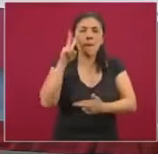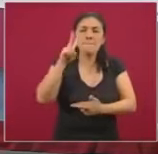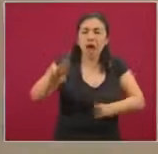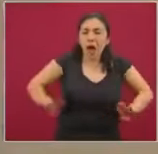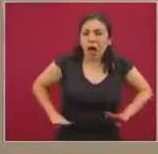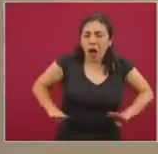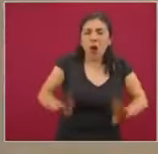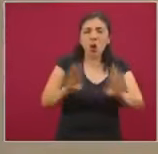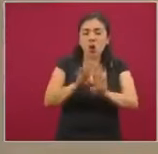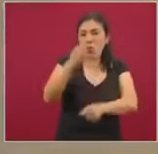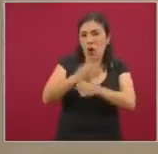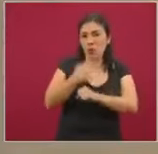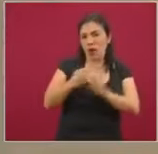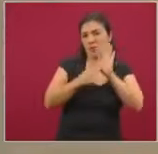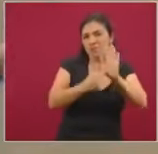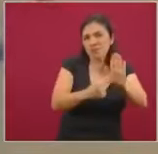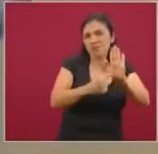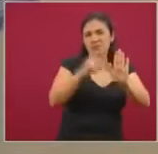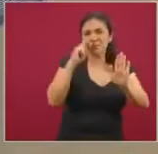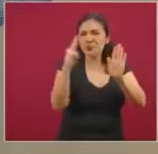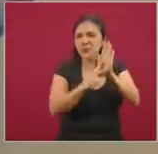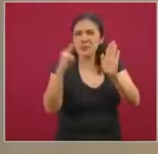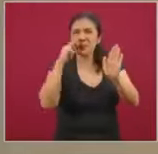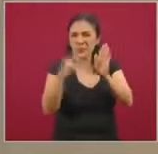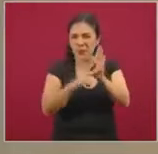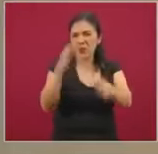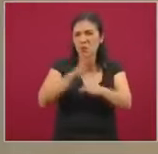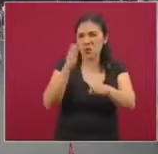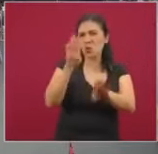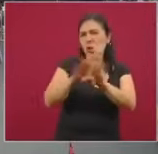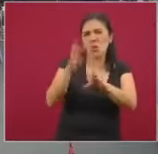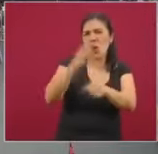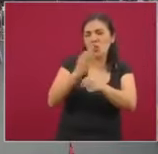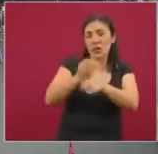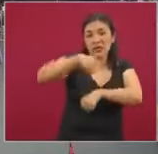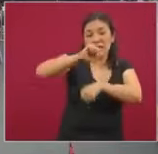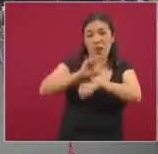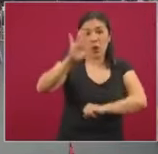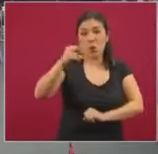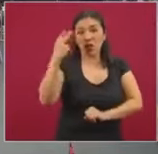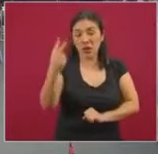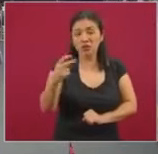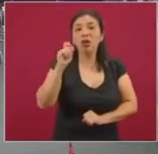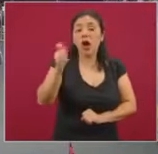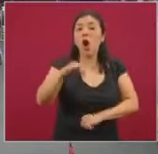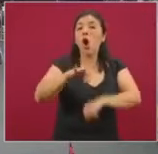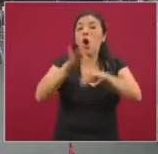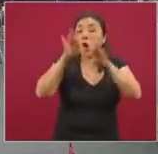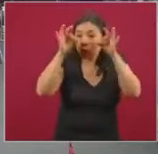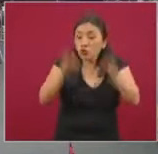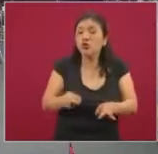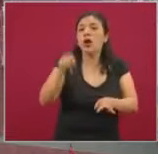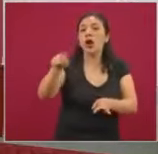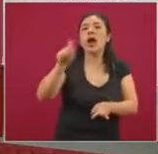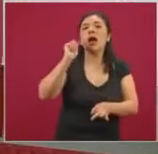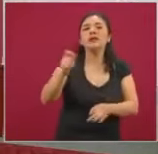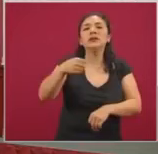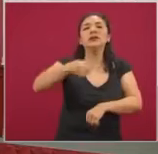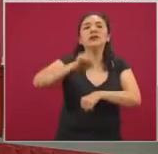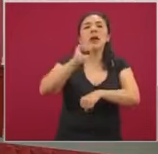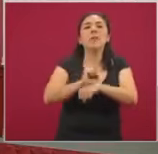y el comportamiento que se está produciendo, en este caso a la semana 42, va a ser realmente lo que